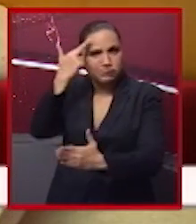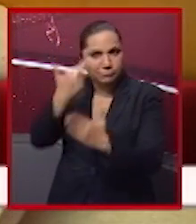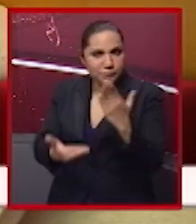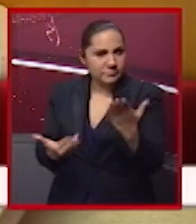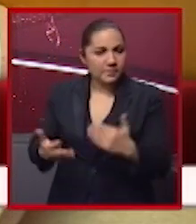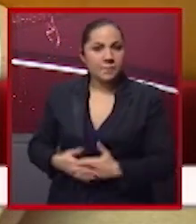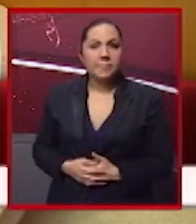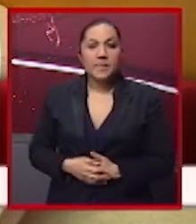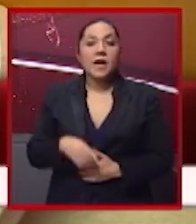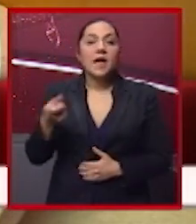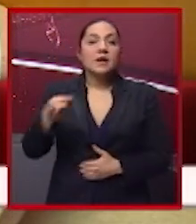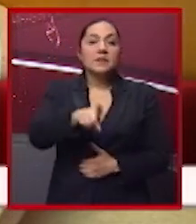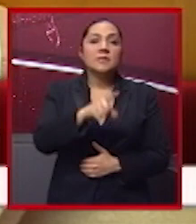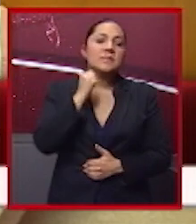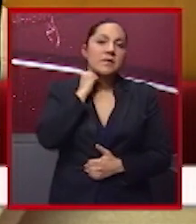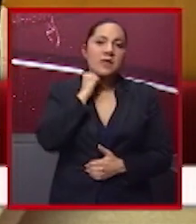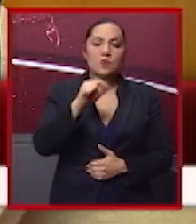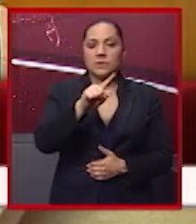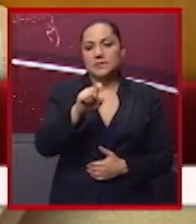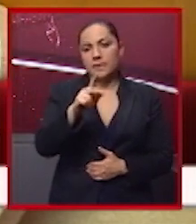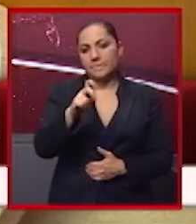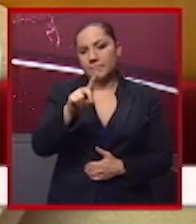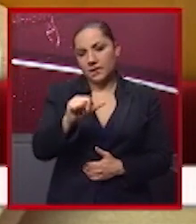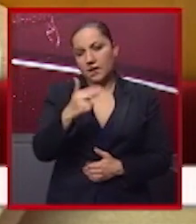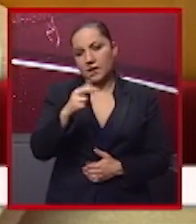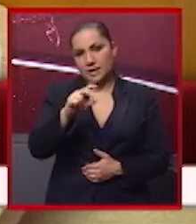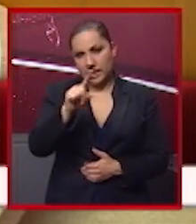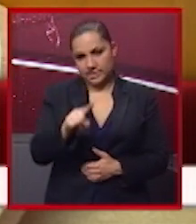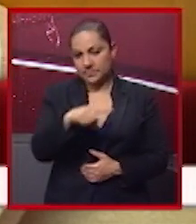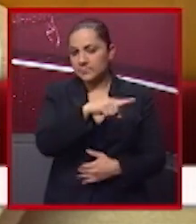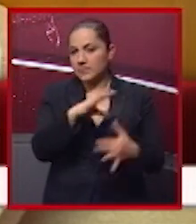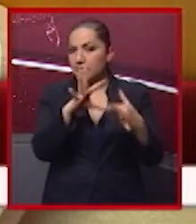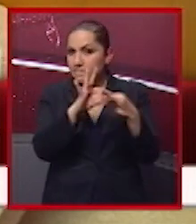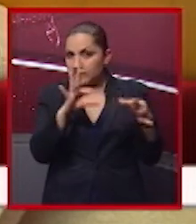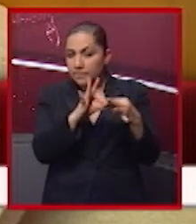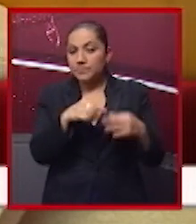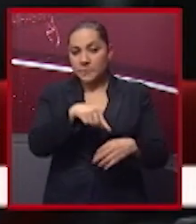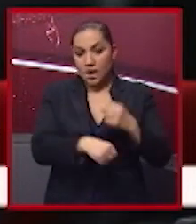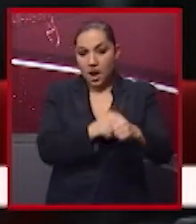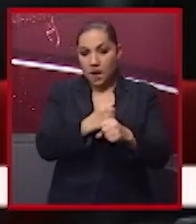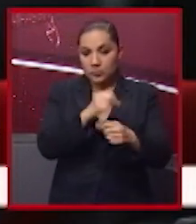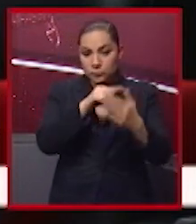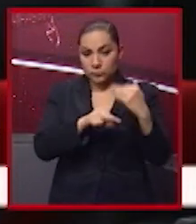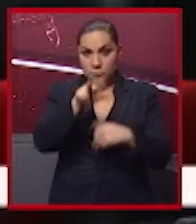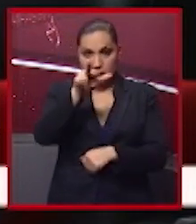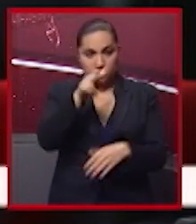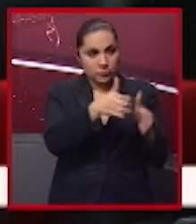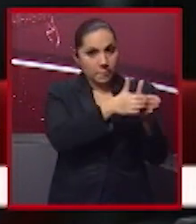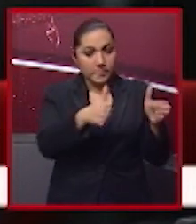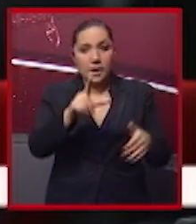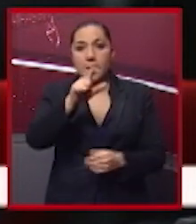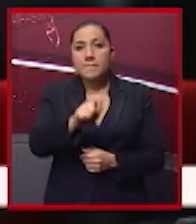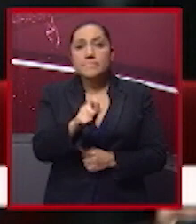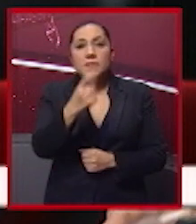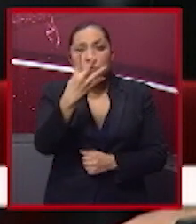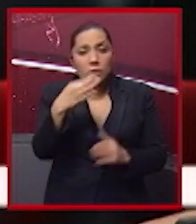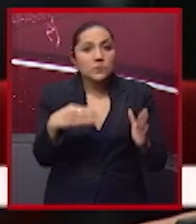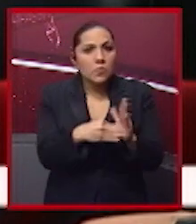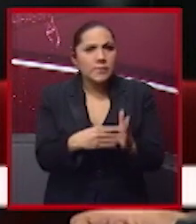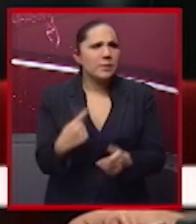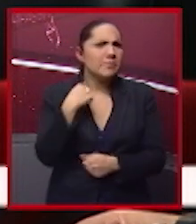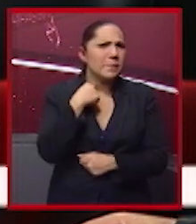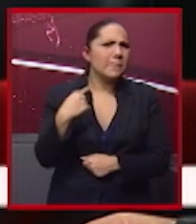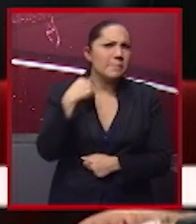Juan Manuel Cepeda Hernández informó que en este año 2018 hubo más de 24,000 homicidios registrados en el país, por lo